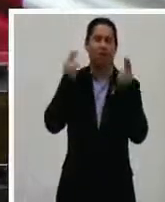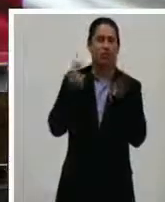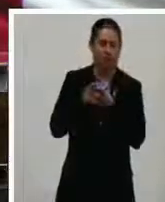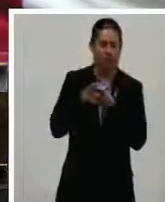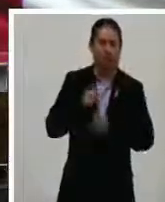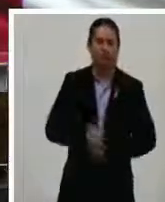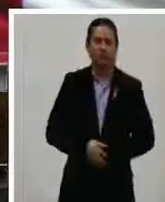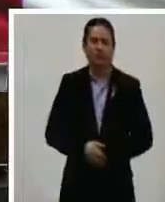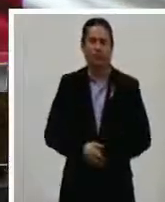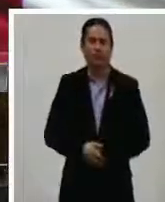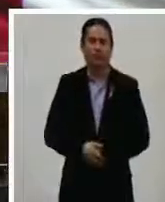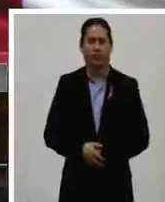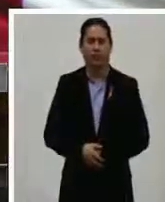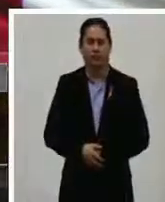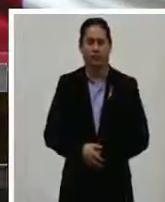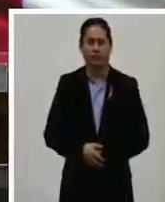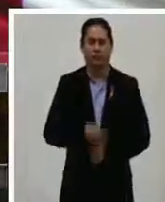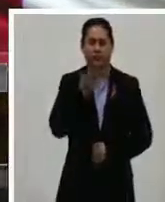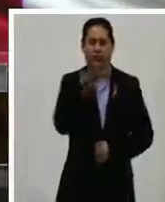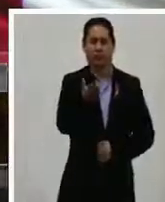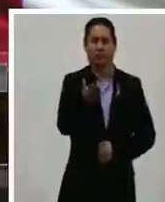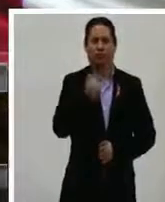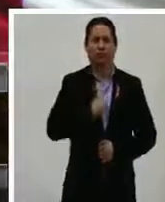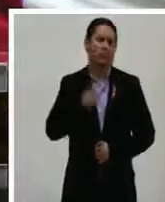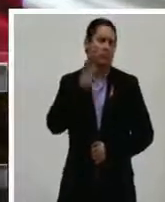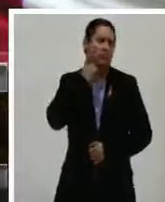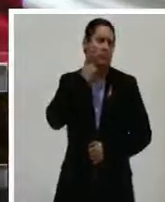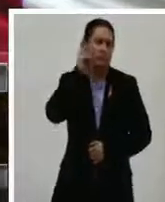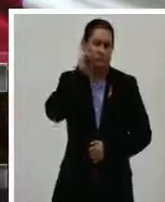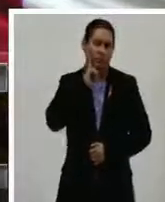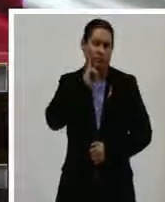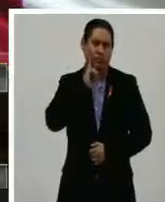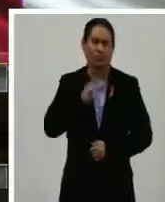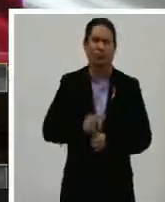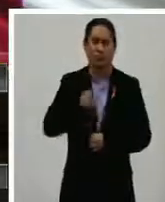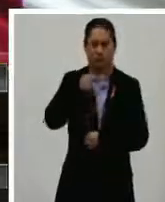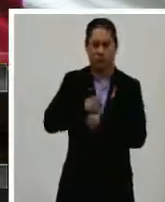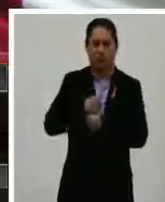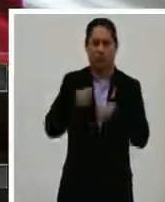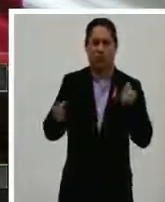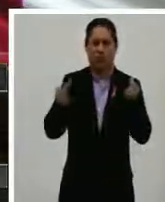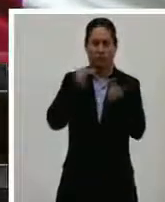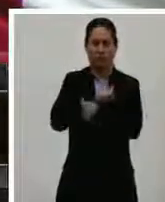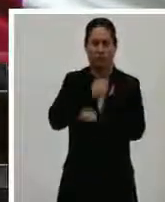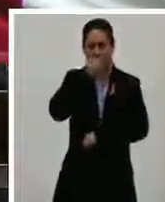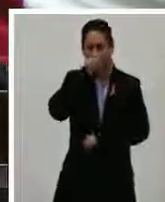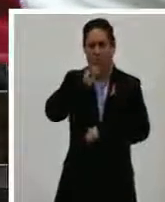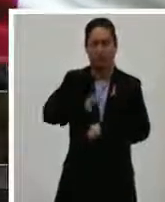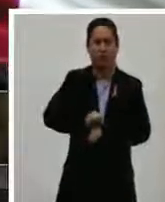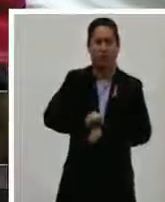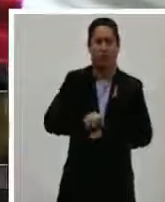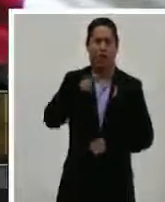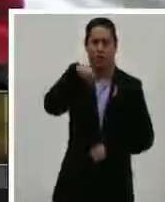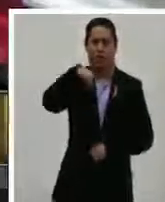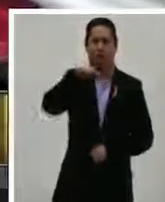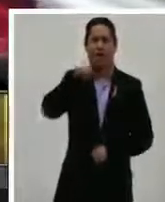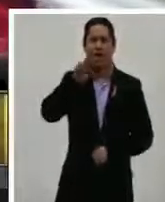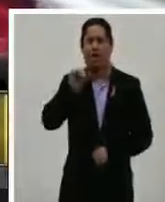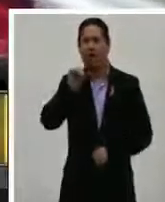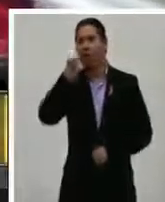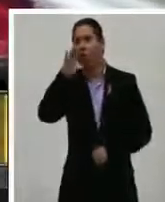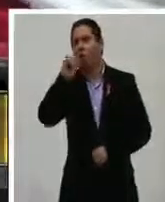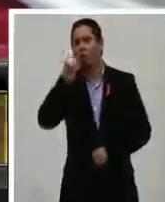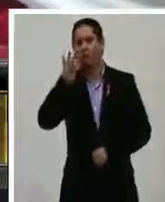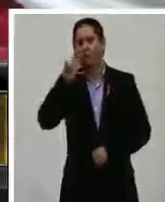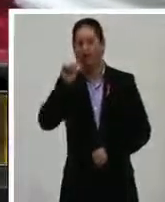la unión por lo que solicito a la diputada pro secretaria en funciones de secretaria maría obdulia